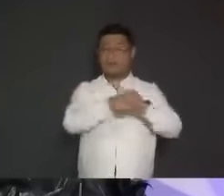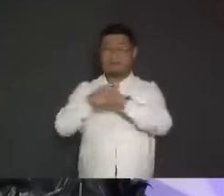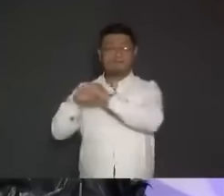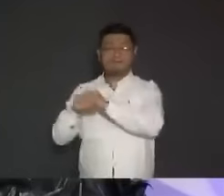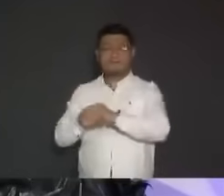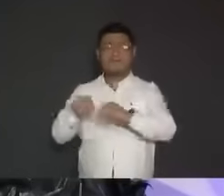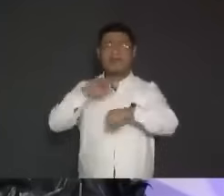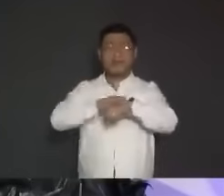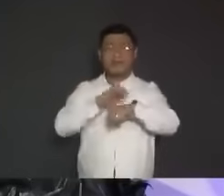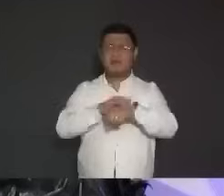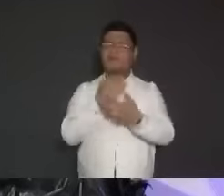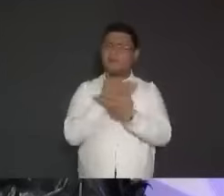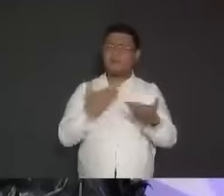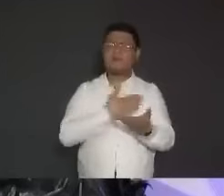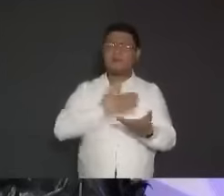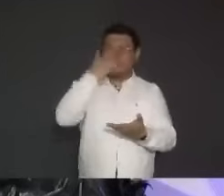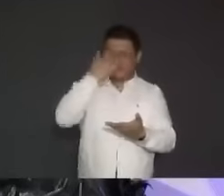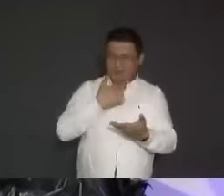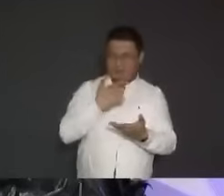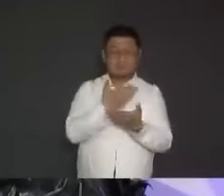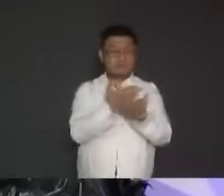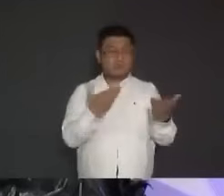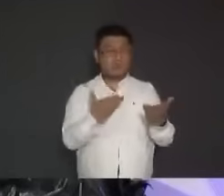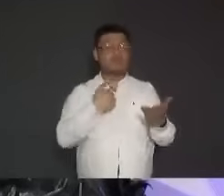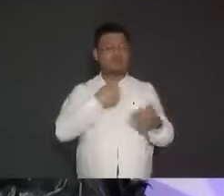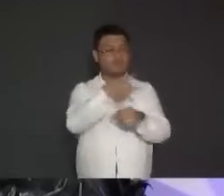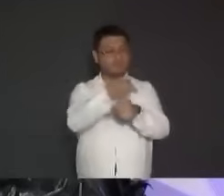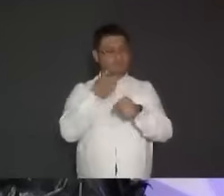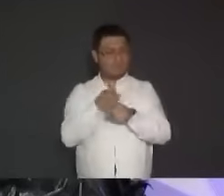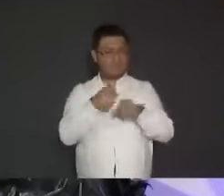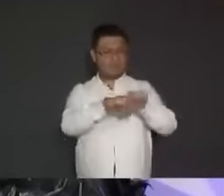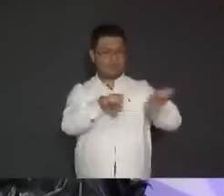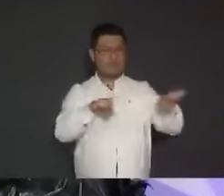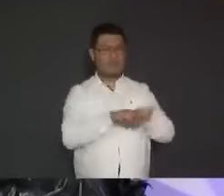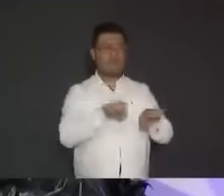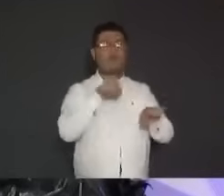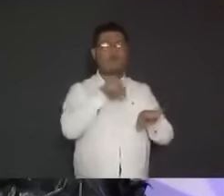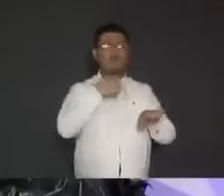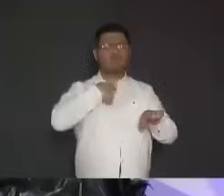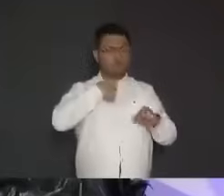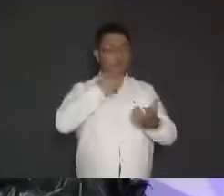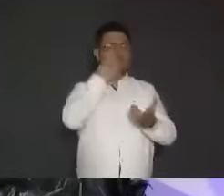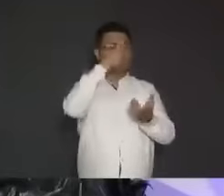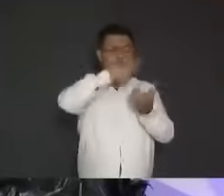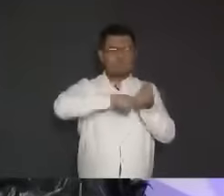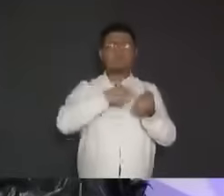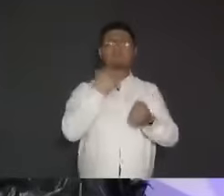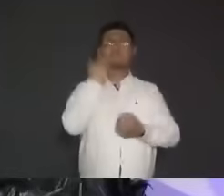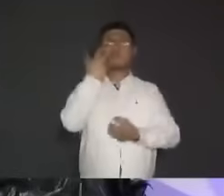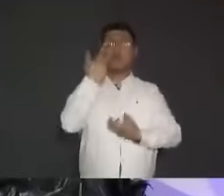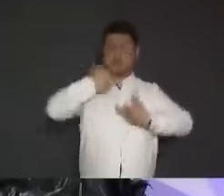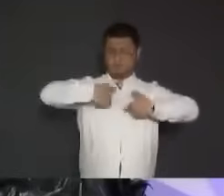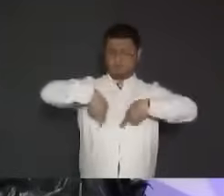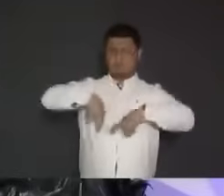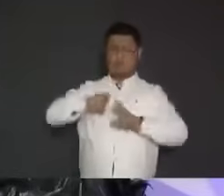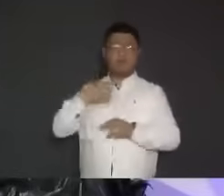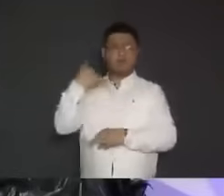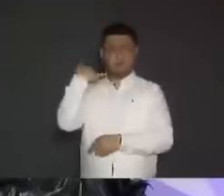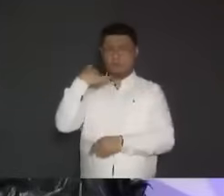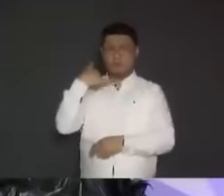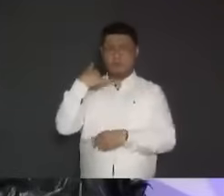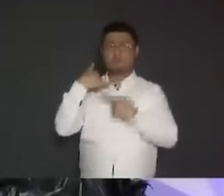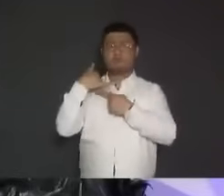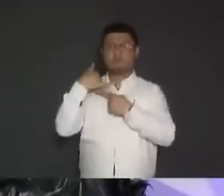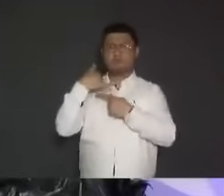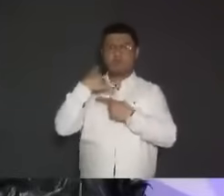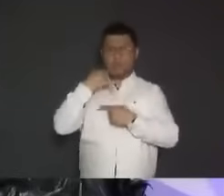Mena. Les invito a votar por Morena, Verde y PT porque quiero ser un buen gobernador de Yucatán. Nuestros adversarios le